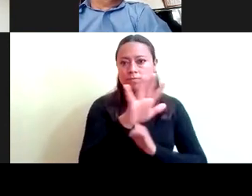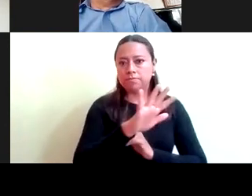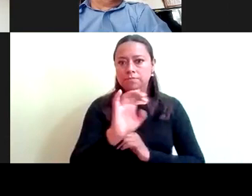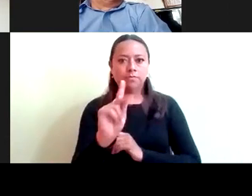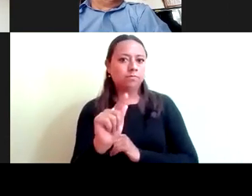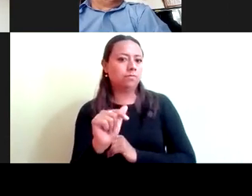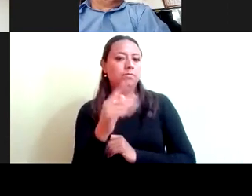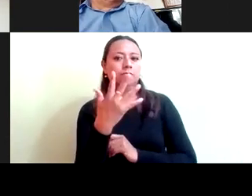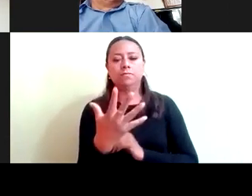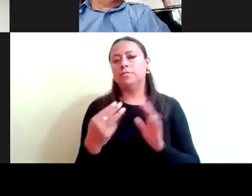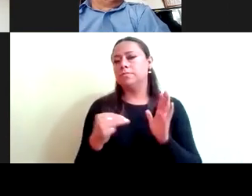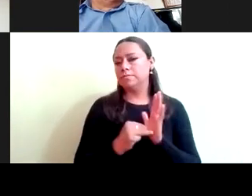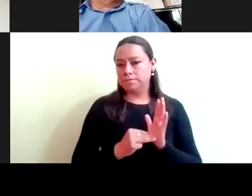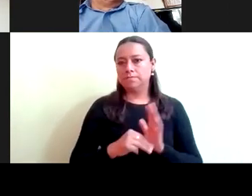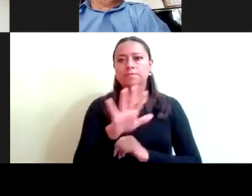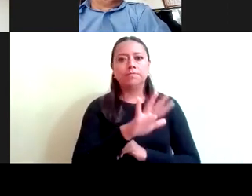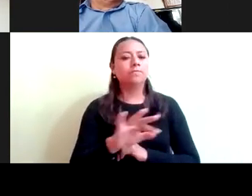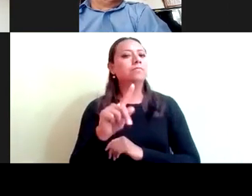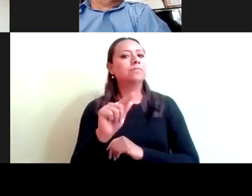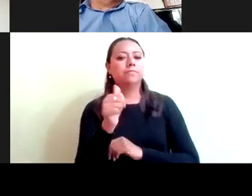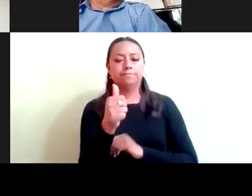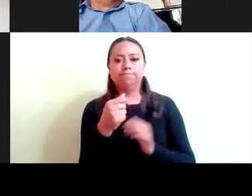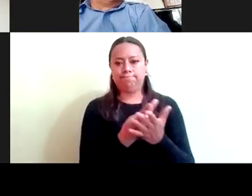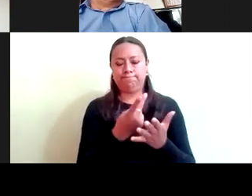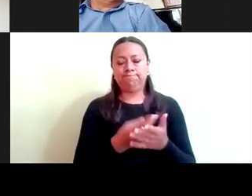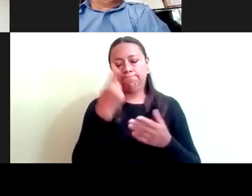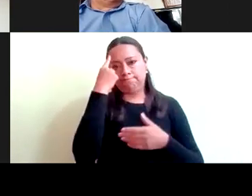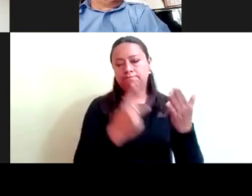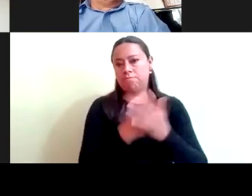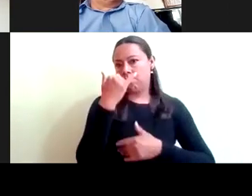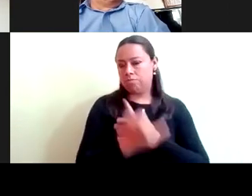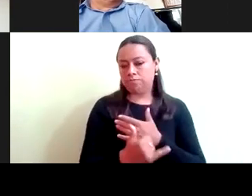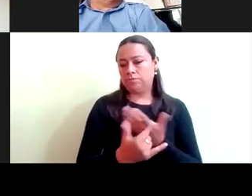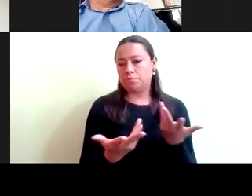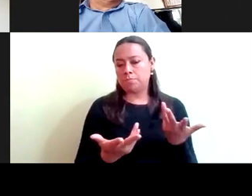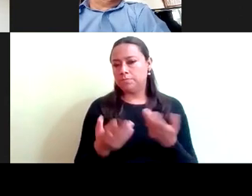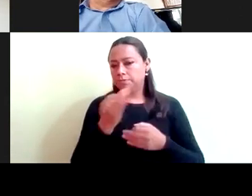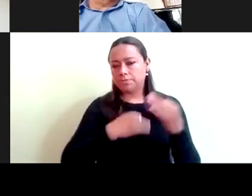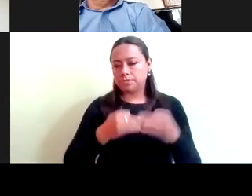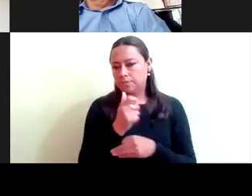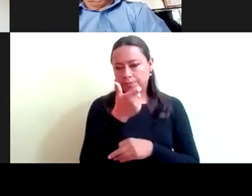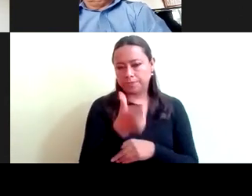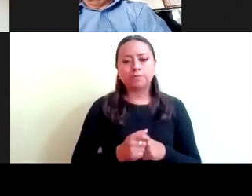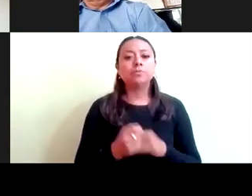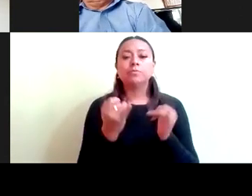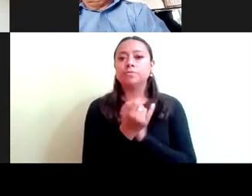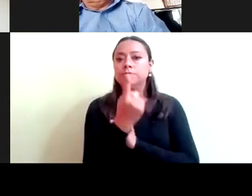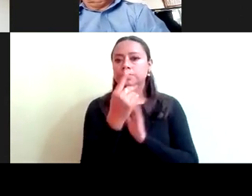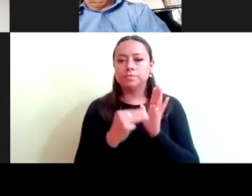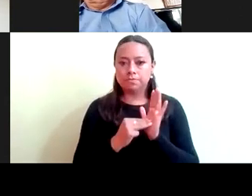1,395,575,576 pesos para los proyectos del ejercicio 2021, así como